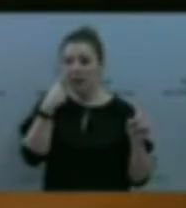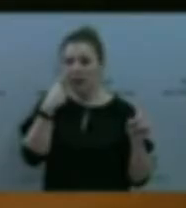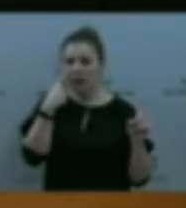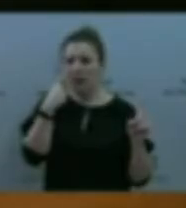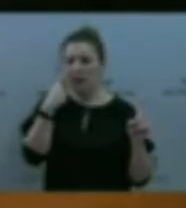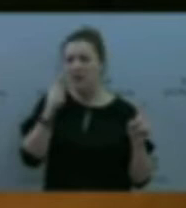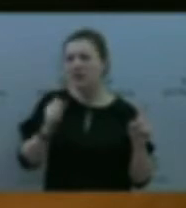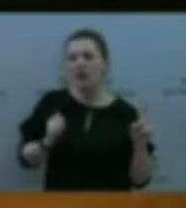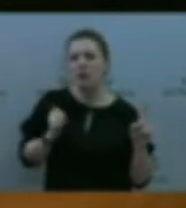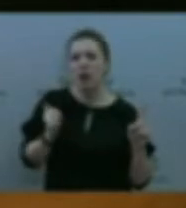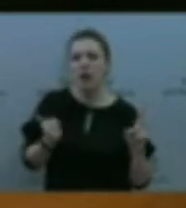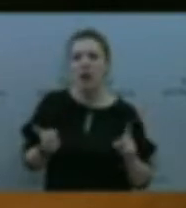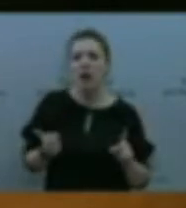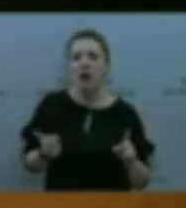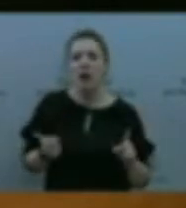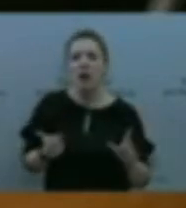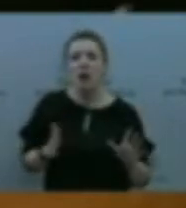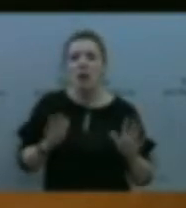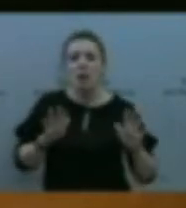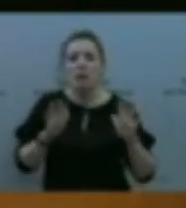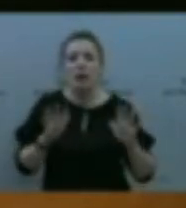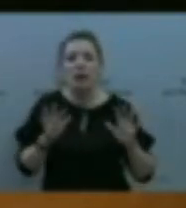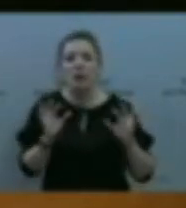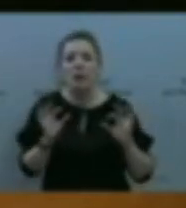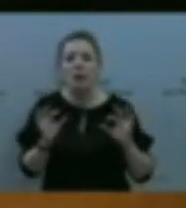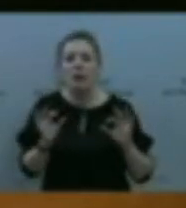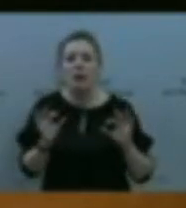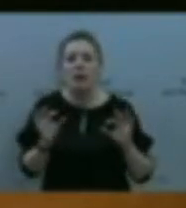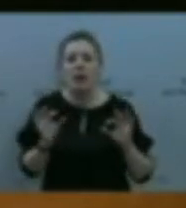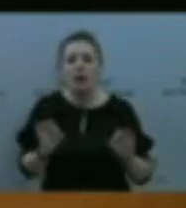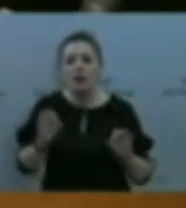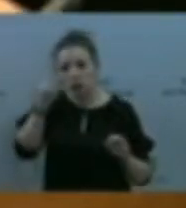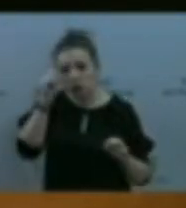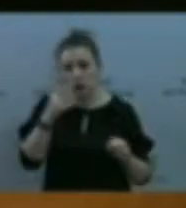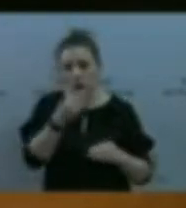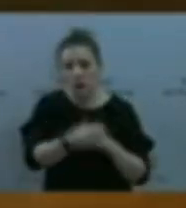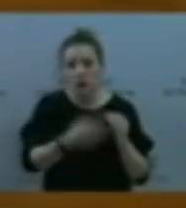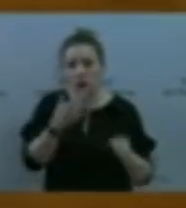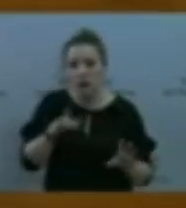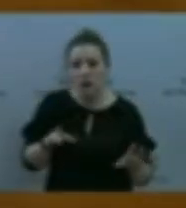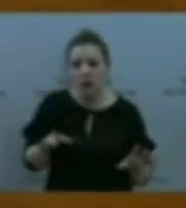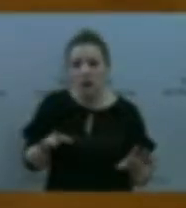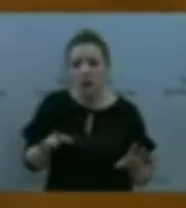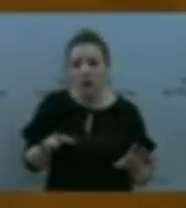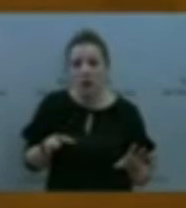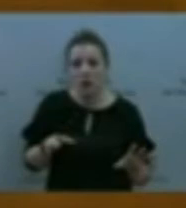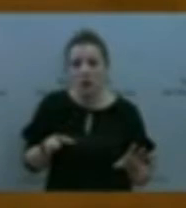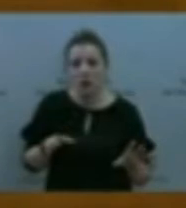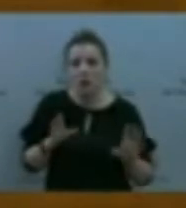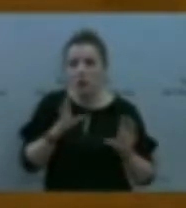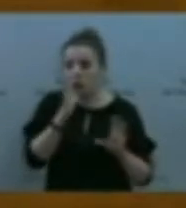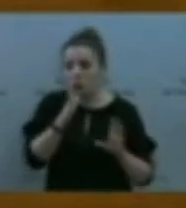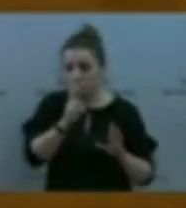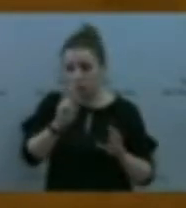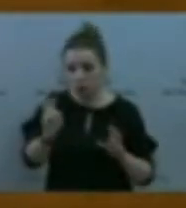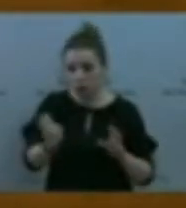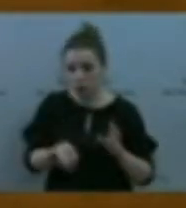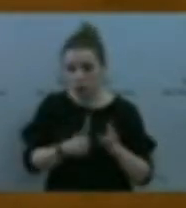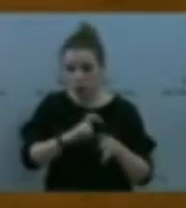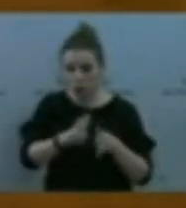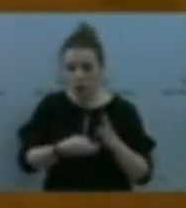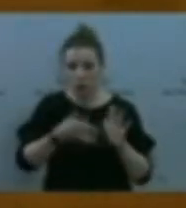es, yo no criminalizo eso. No. Y por todas estas razones que he dicho, nosotros vamos a mantener el voto que tuvimos en